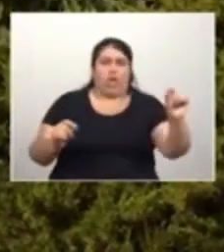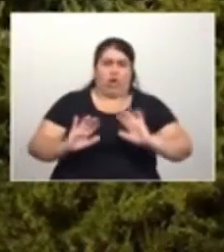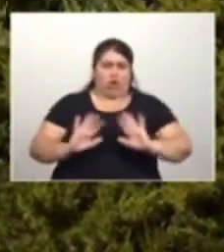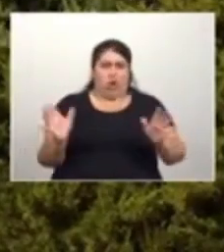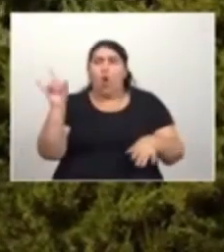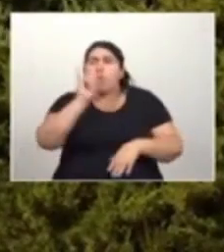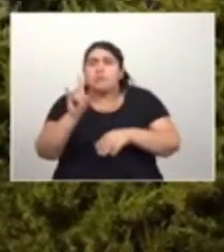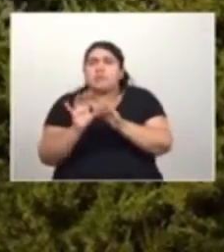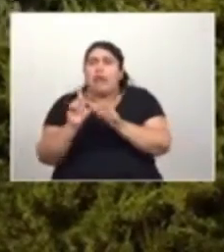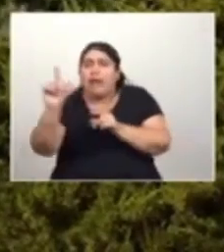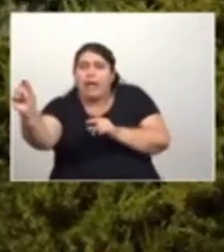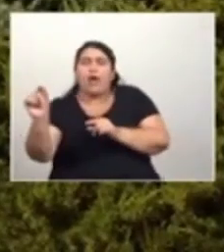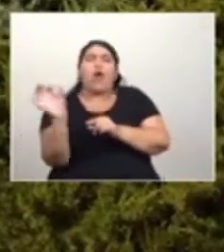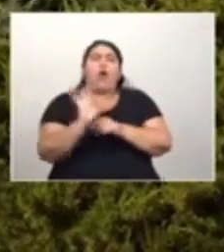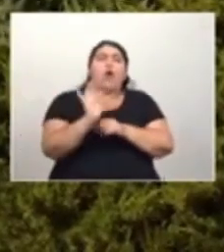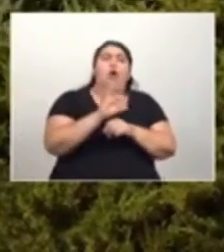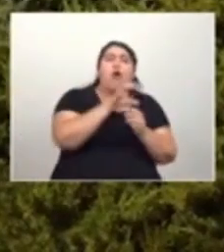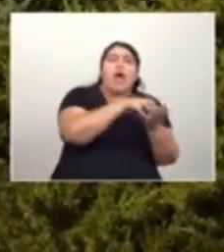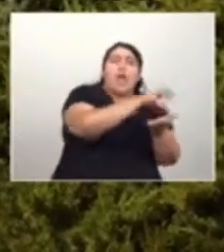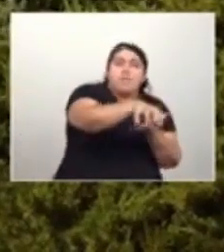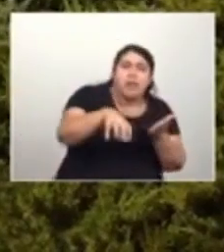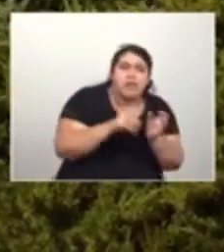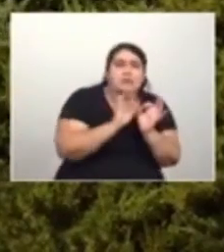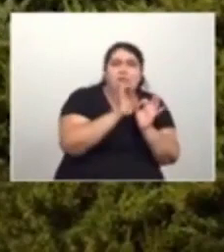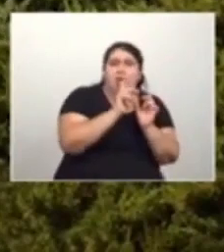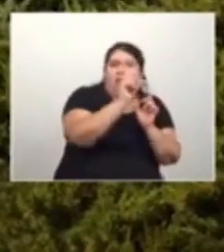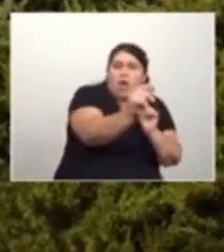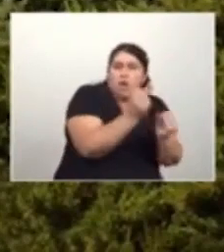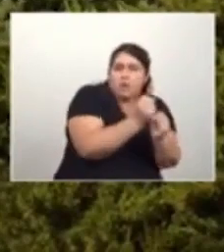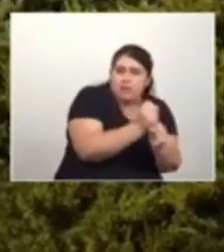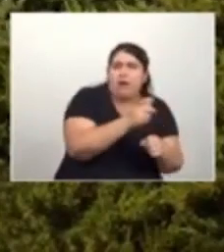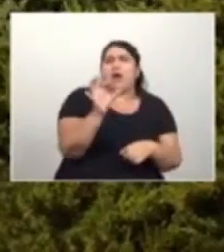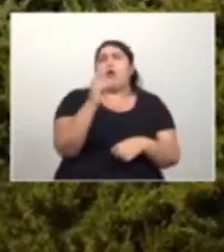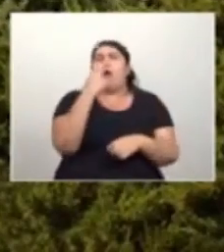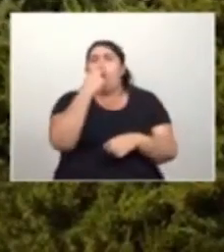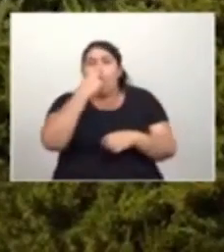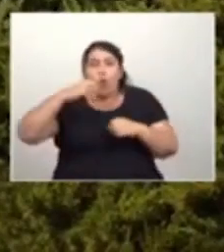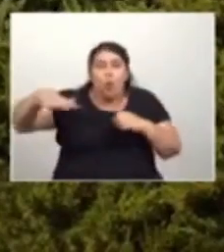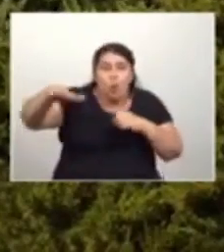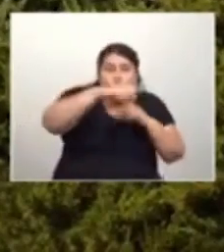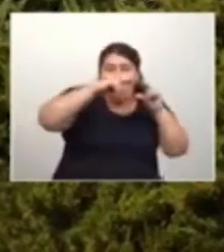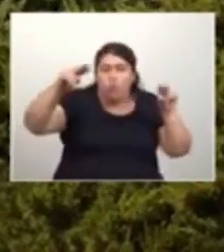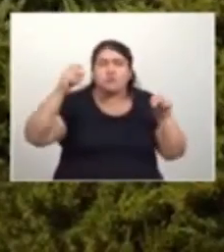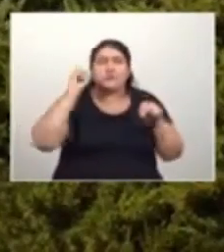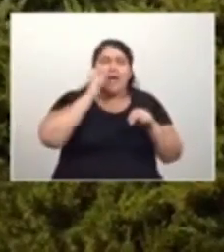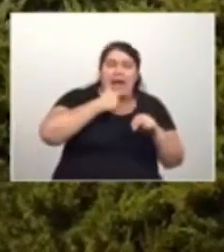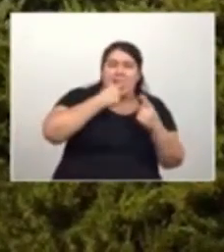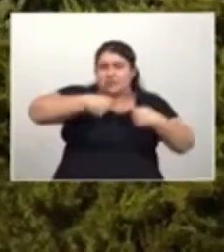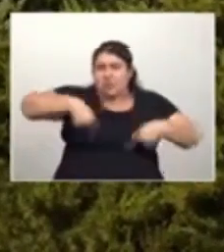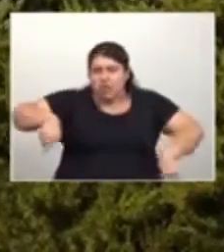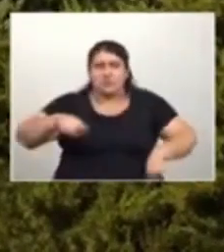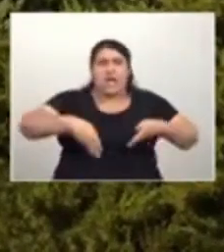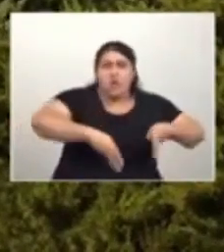las universidades, de allí donde están las empresas, de allí donde llega la luz, el gas, donde llegan las